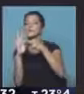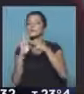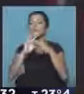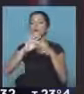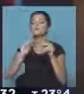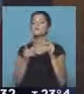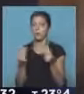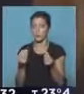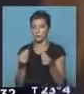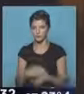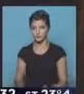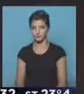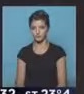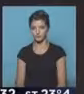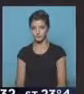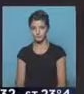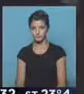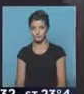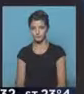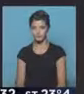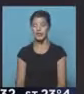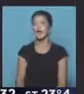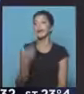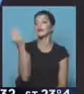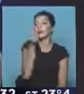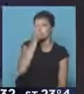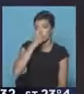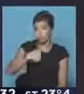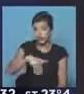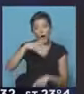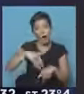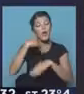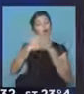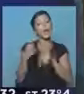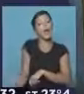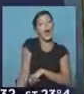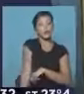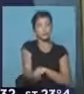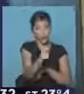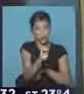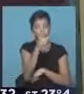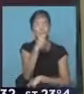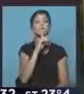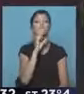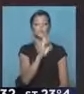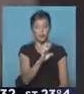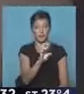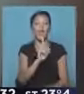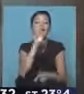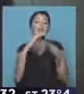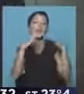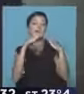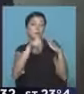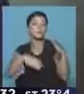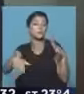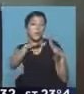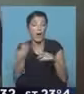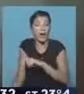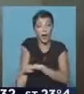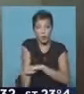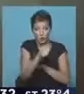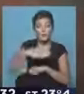este fin de semana el presidente electo donald trump está jugando al golf o por lo menos está en su residencia del campo de golf en nueva jersey